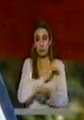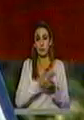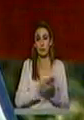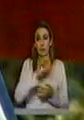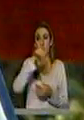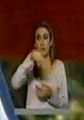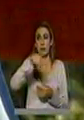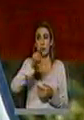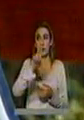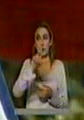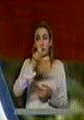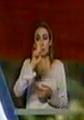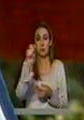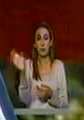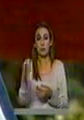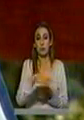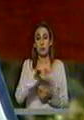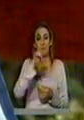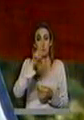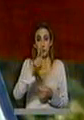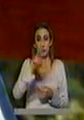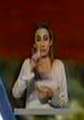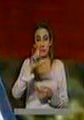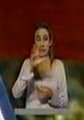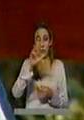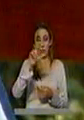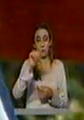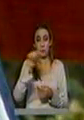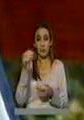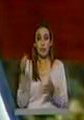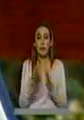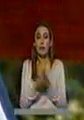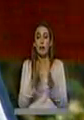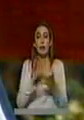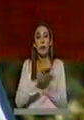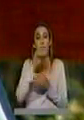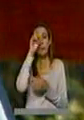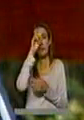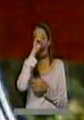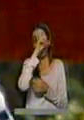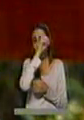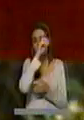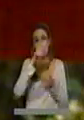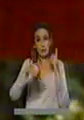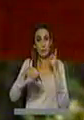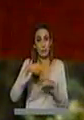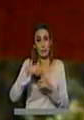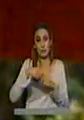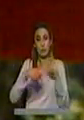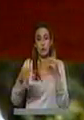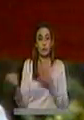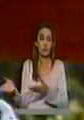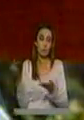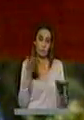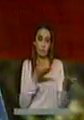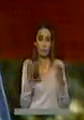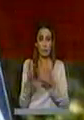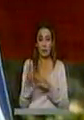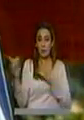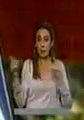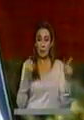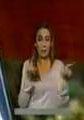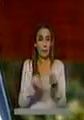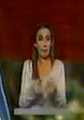Ultra, ajá, con 3 vuelos a la semana, que es un Madrid-Quito, Guayaquil-Madrid. Entonces, esa es la ventaja de tener esos dos polos de